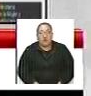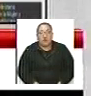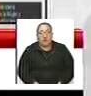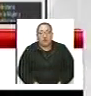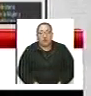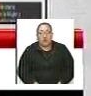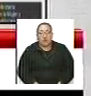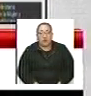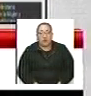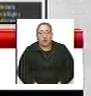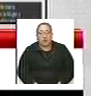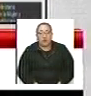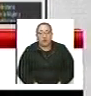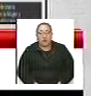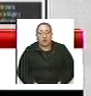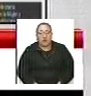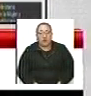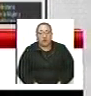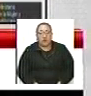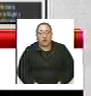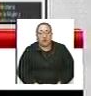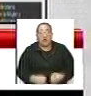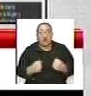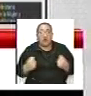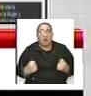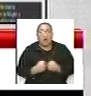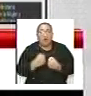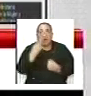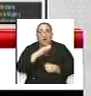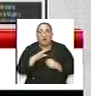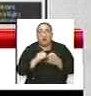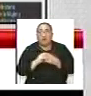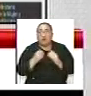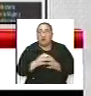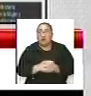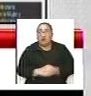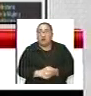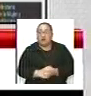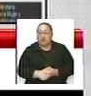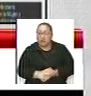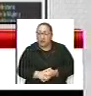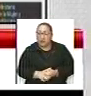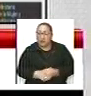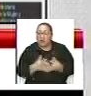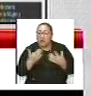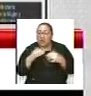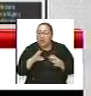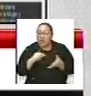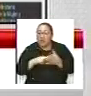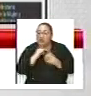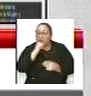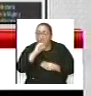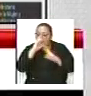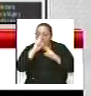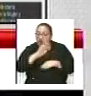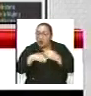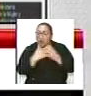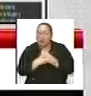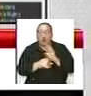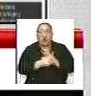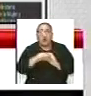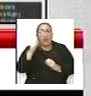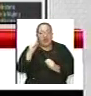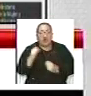esclavitud moderna porque afecta a la dignidad de los niños, niñas y adolescentes donde se vulneran todos sus